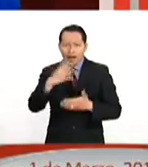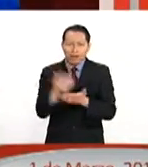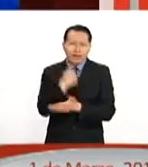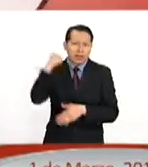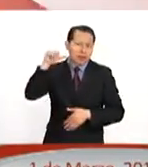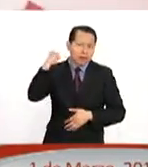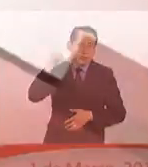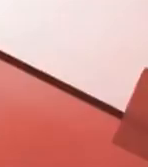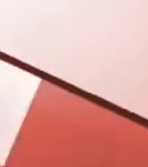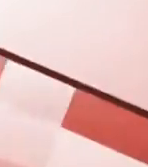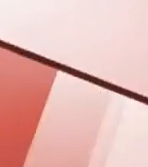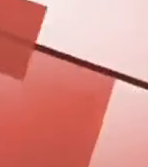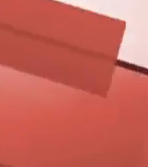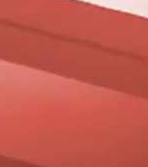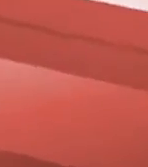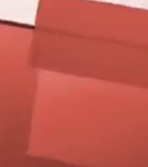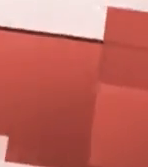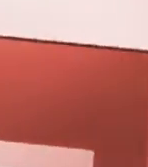Acapulco.